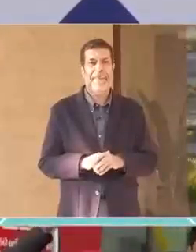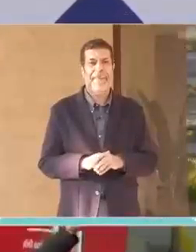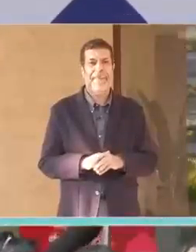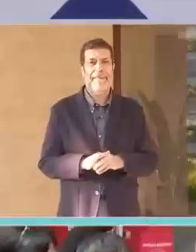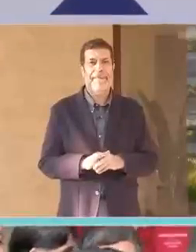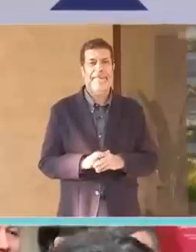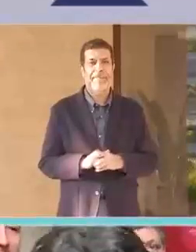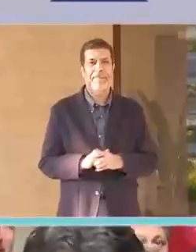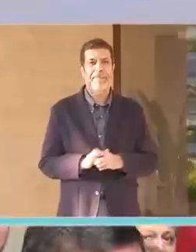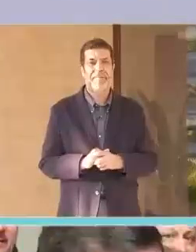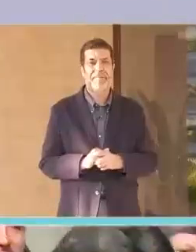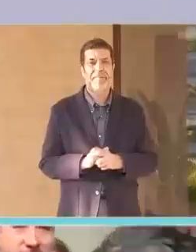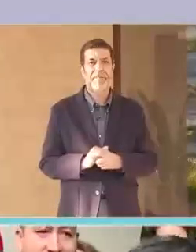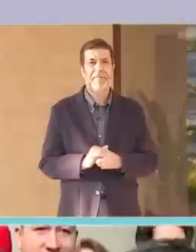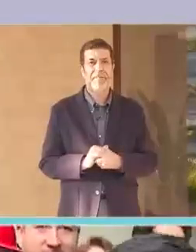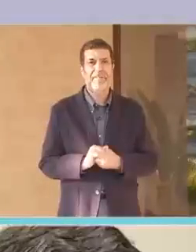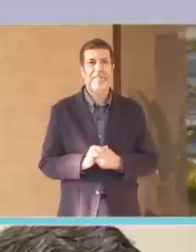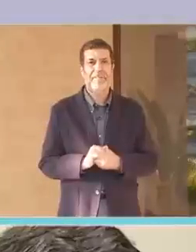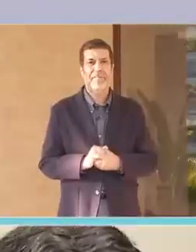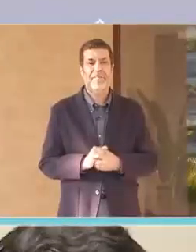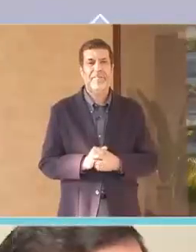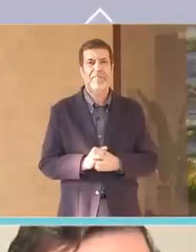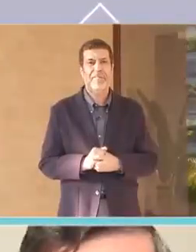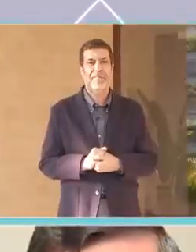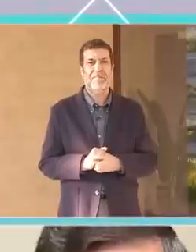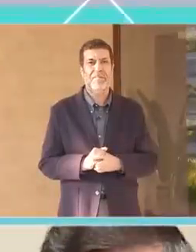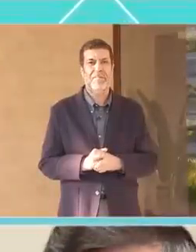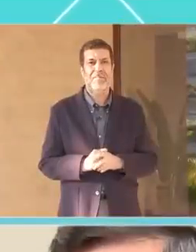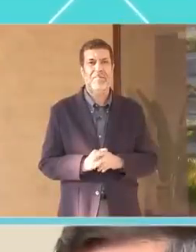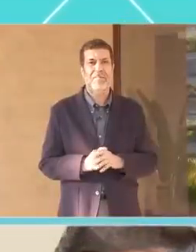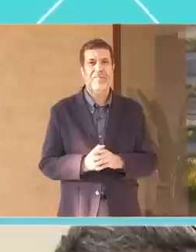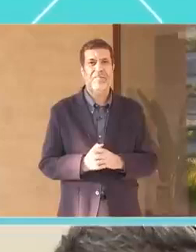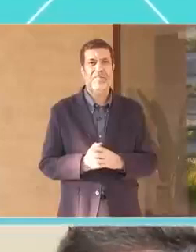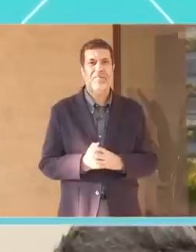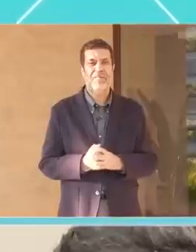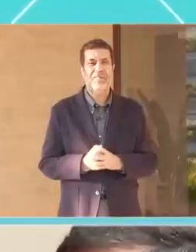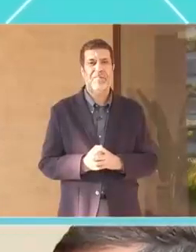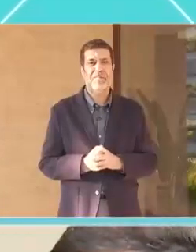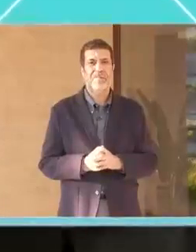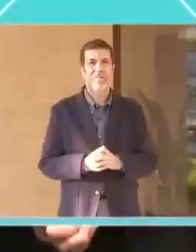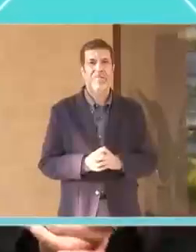pensión alimenticia o que no se presente a hacer campaña ni al momento de la elección?